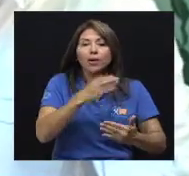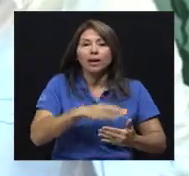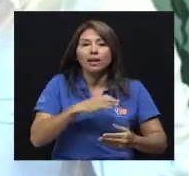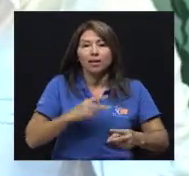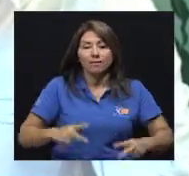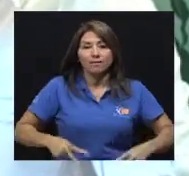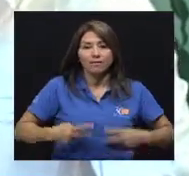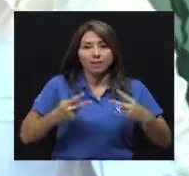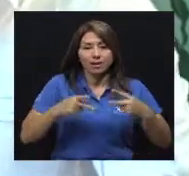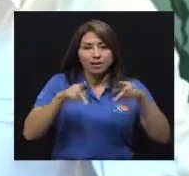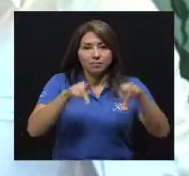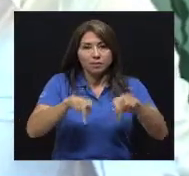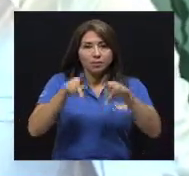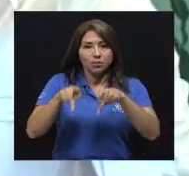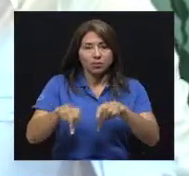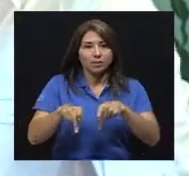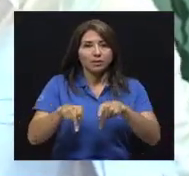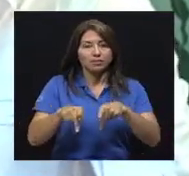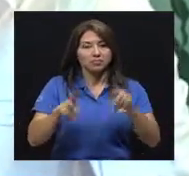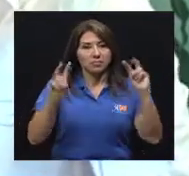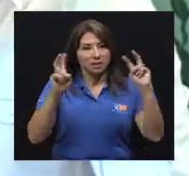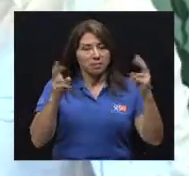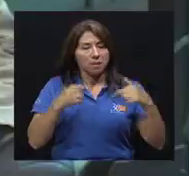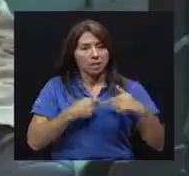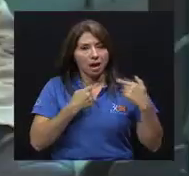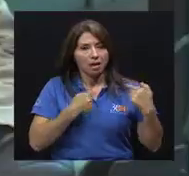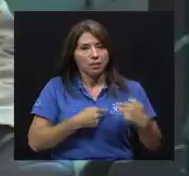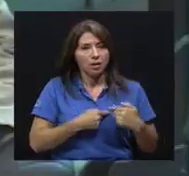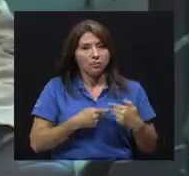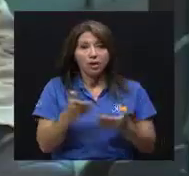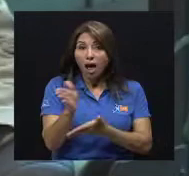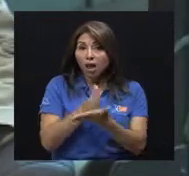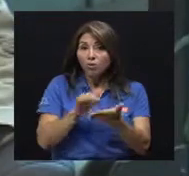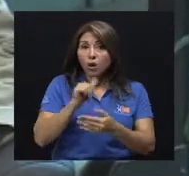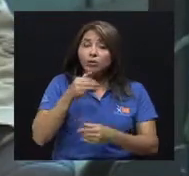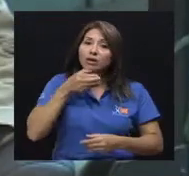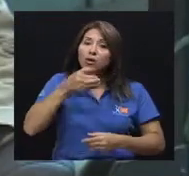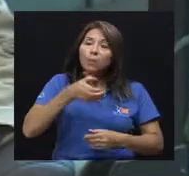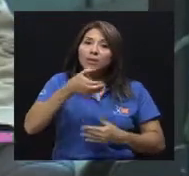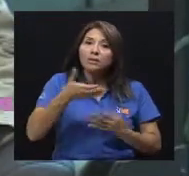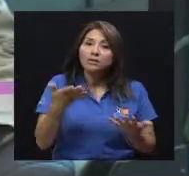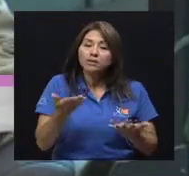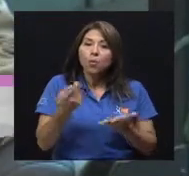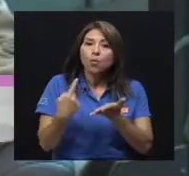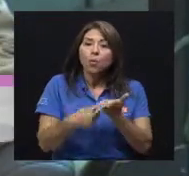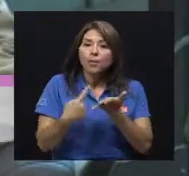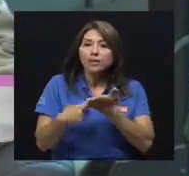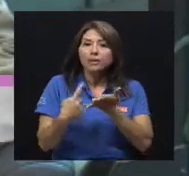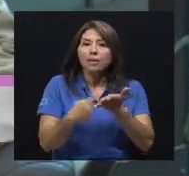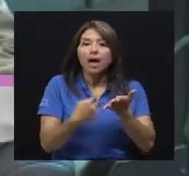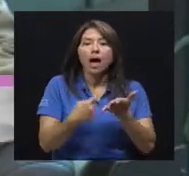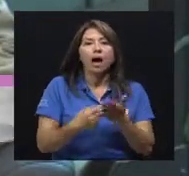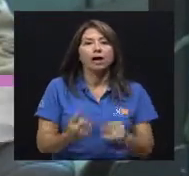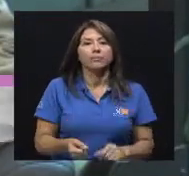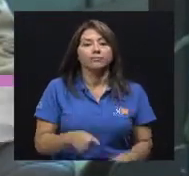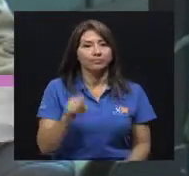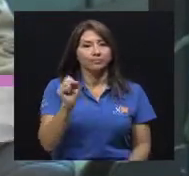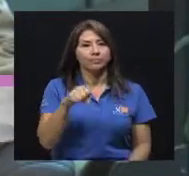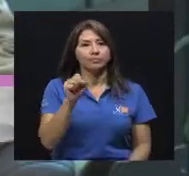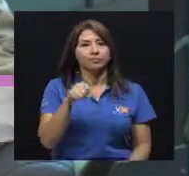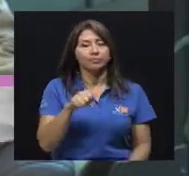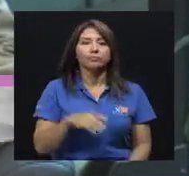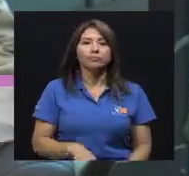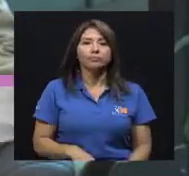vida en las personas a nivel cardiovascular. ¿Alguna otra recomendación o comentario al respecto?